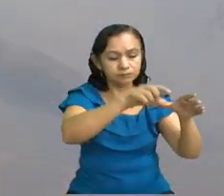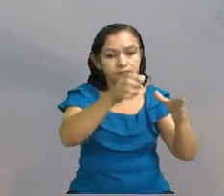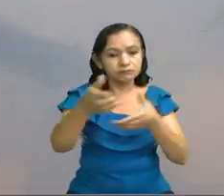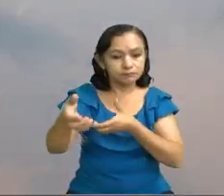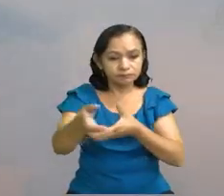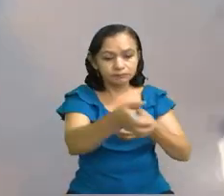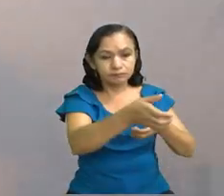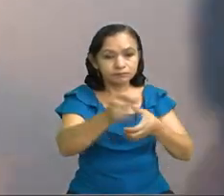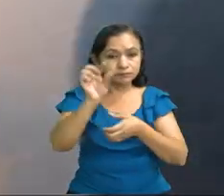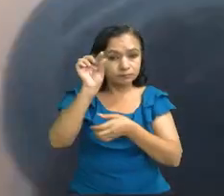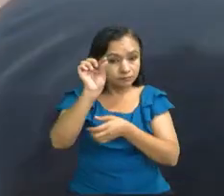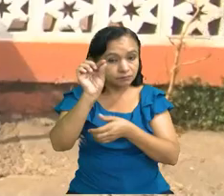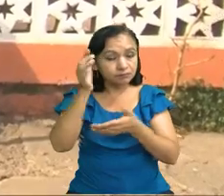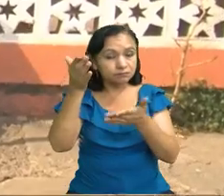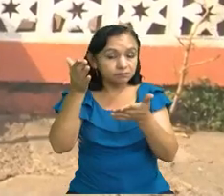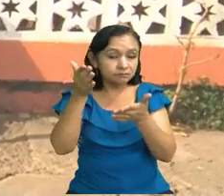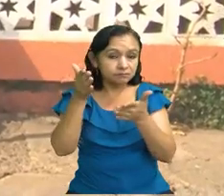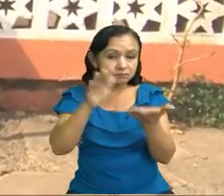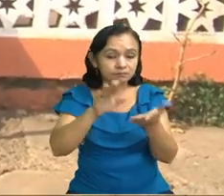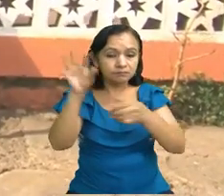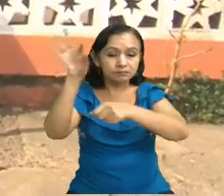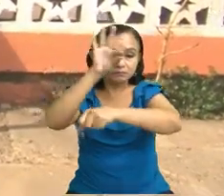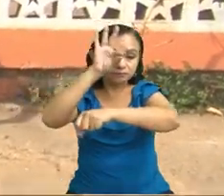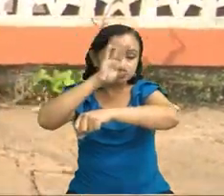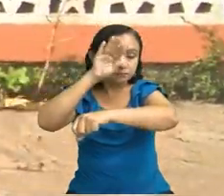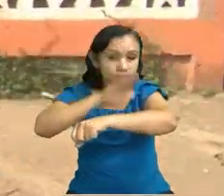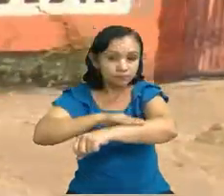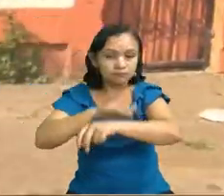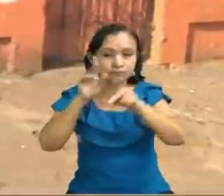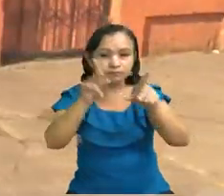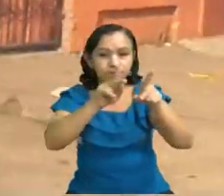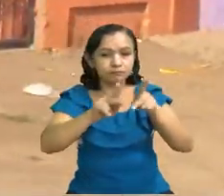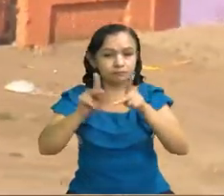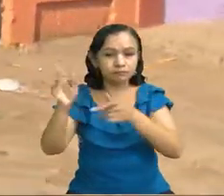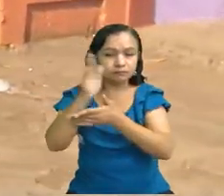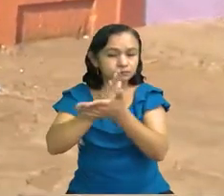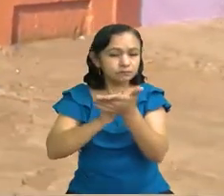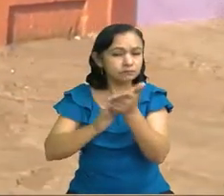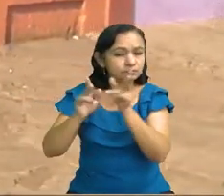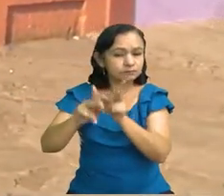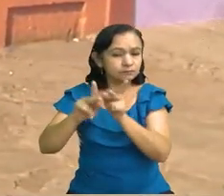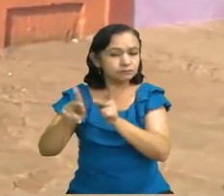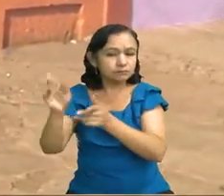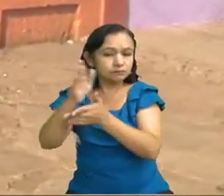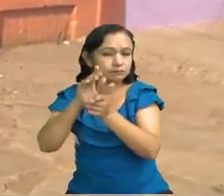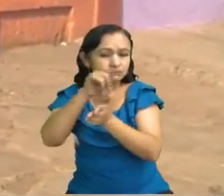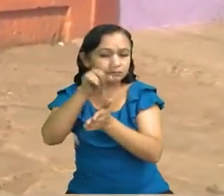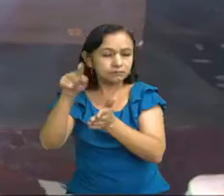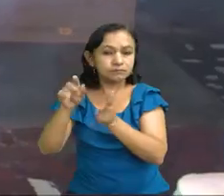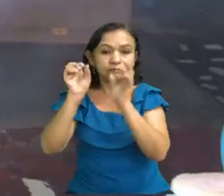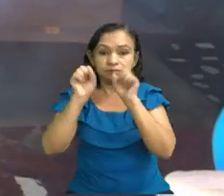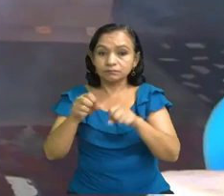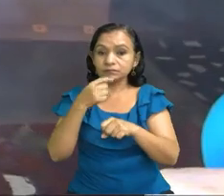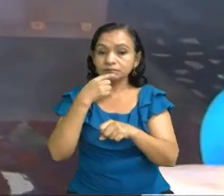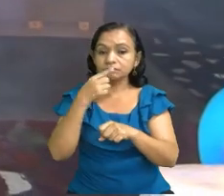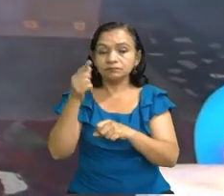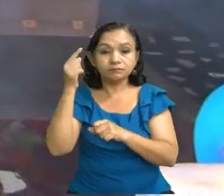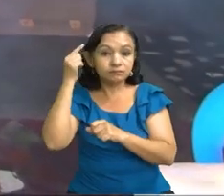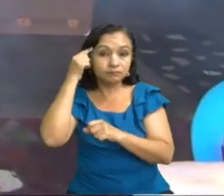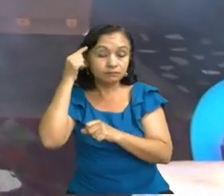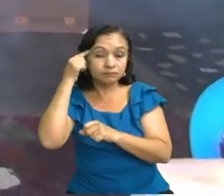calme un poco los zancudos. A veces las personas se ponen de que pueden decir o